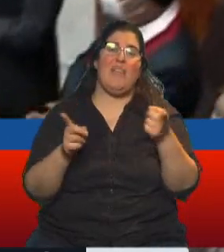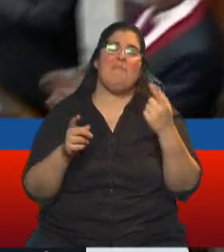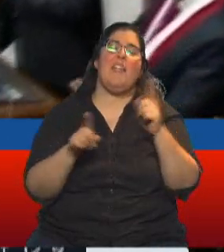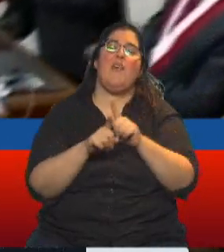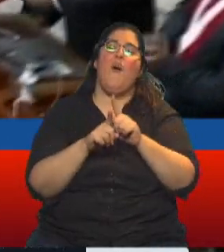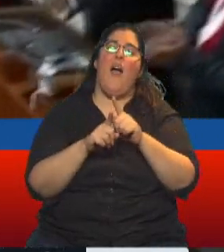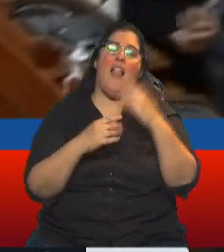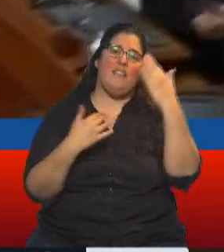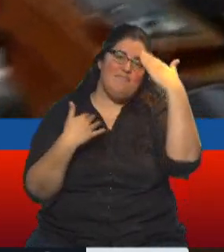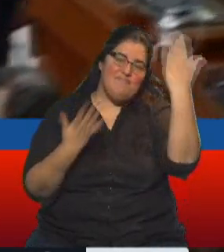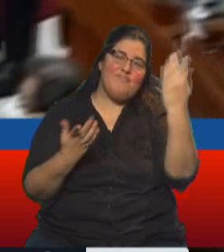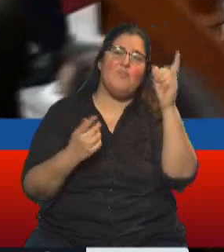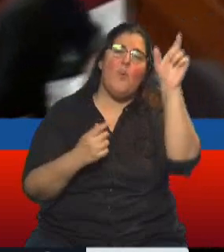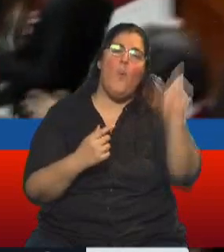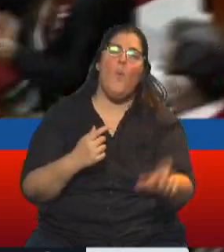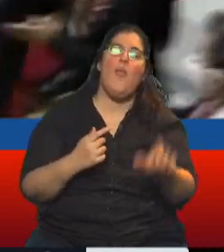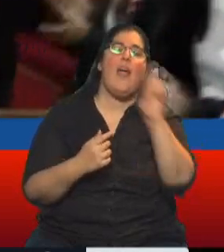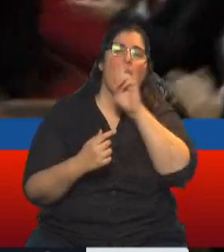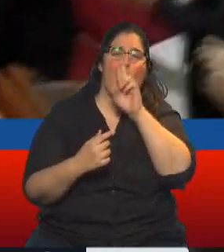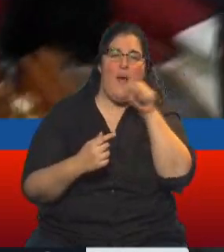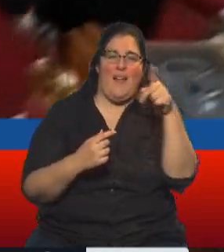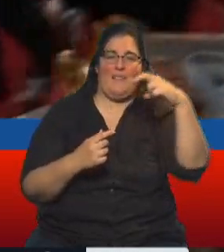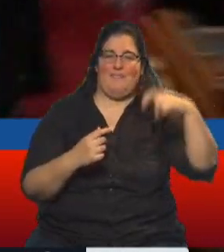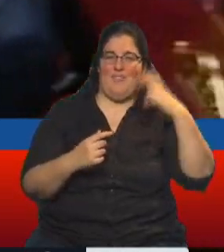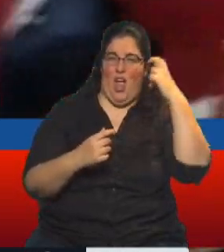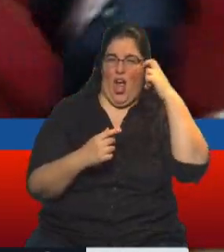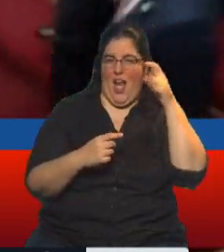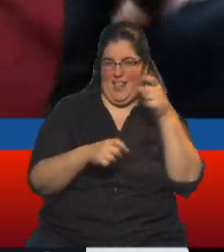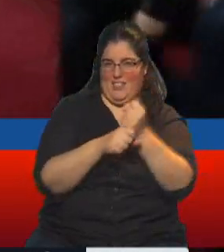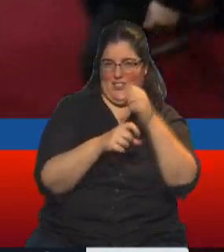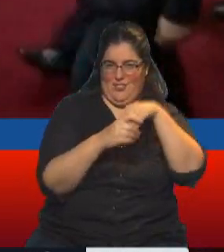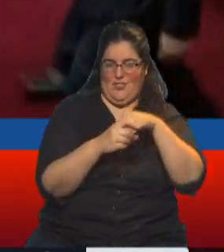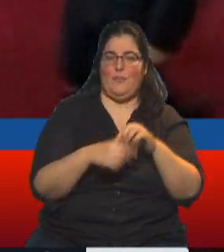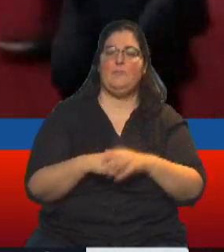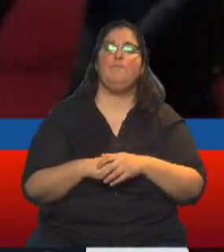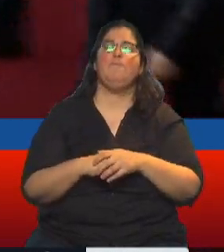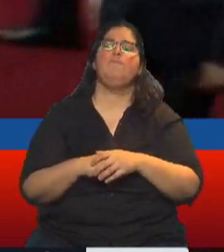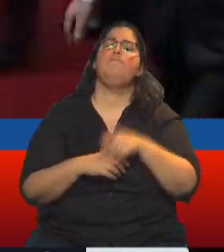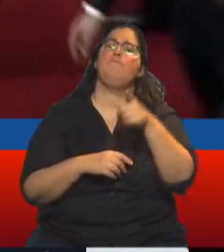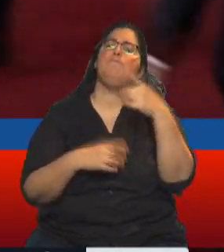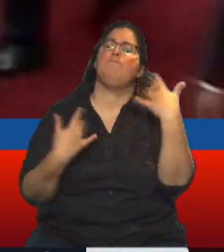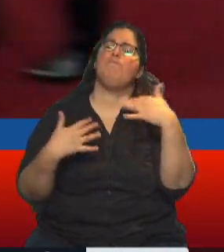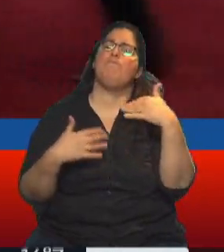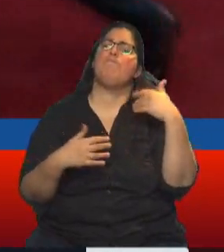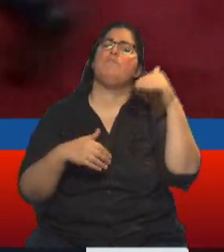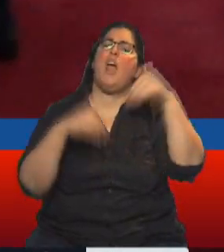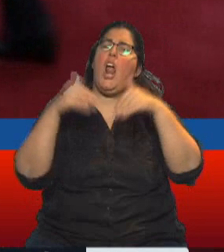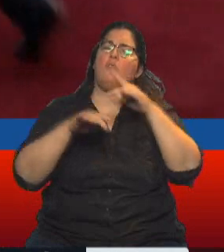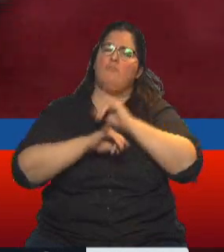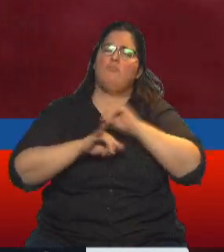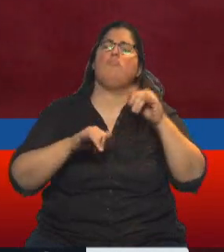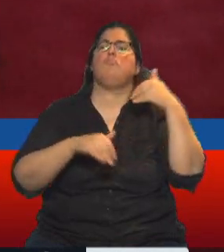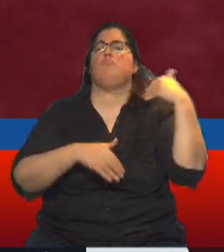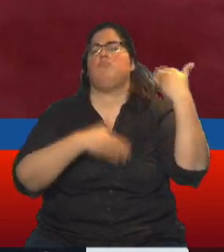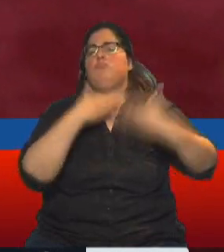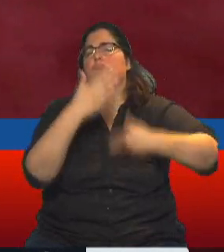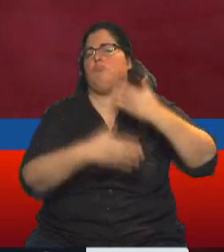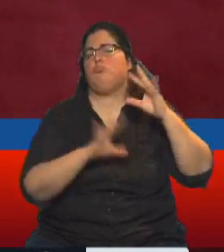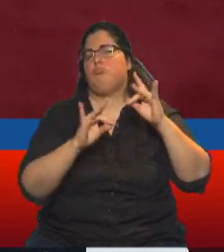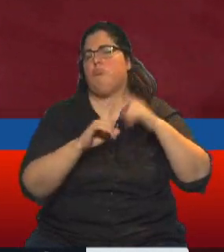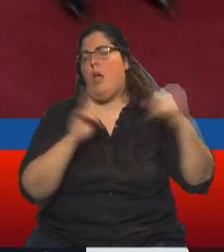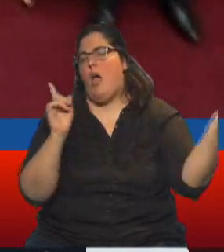afectuoso saludo de una de las parlamentarias de... Tras un largo y complicado proceso electoral, Pedro Castillo, un